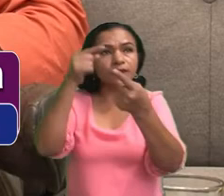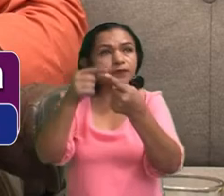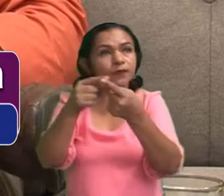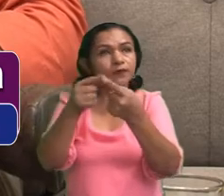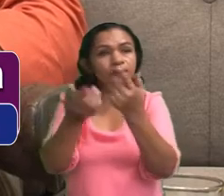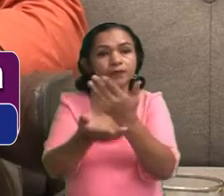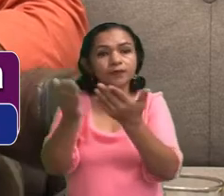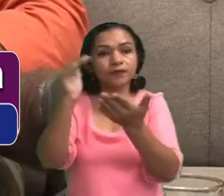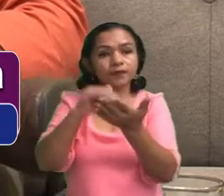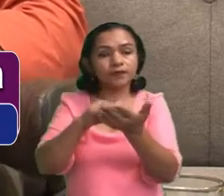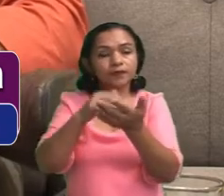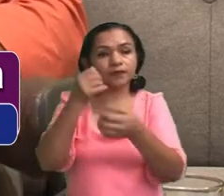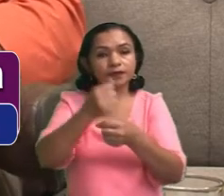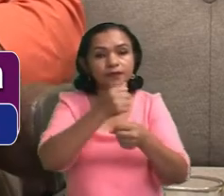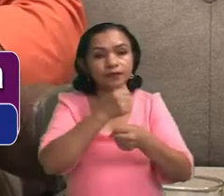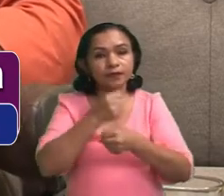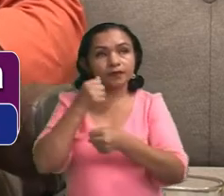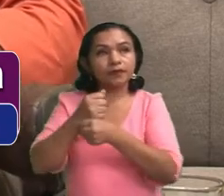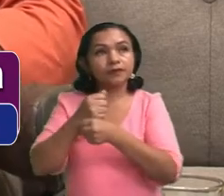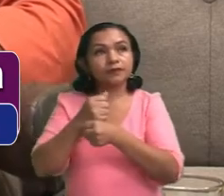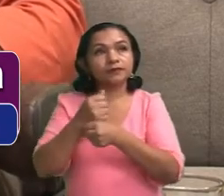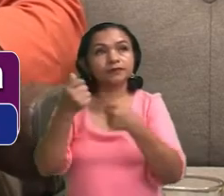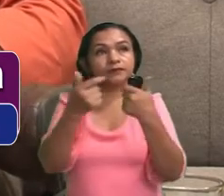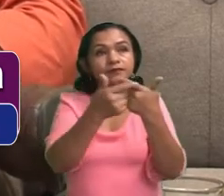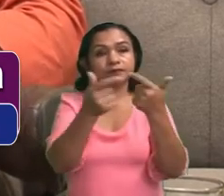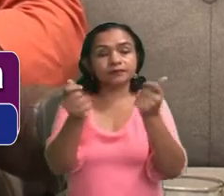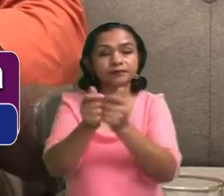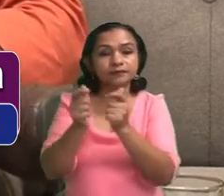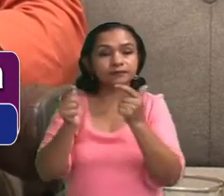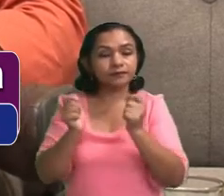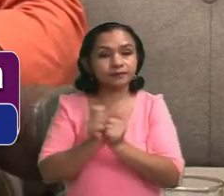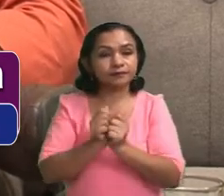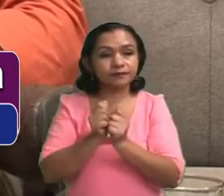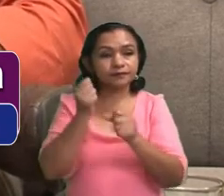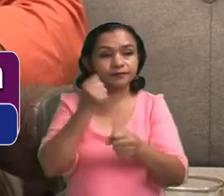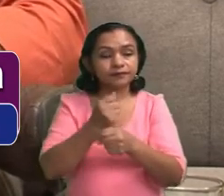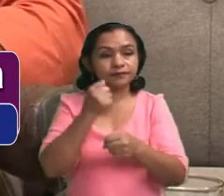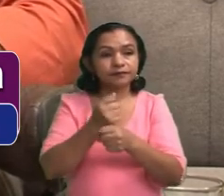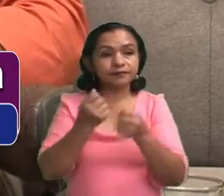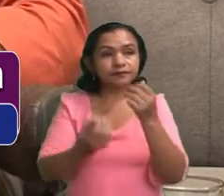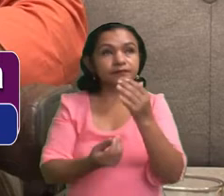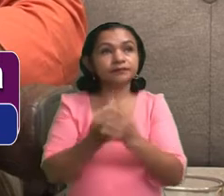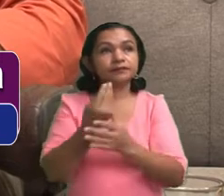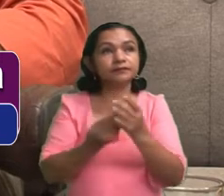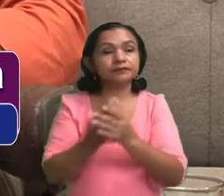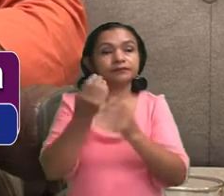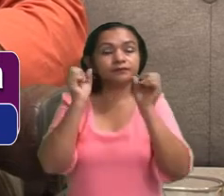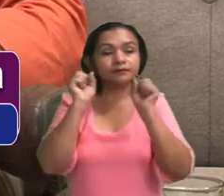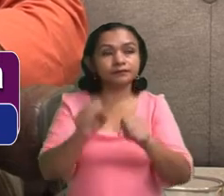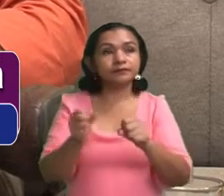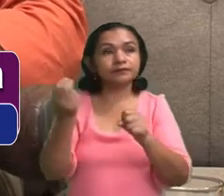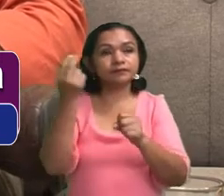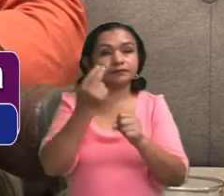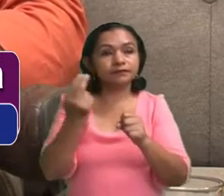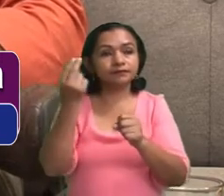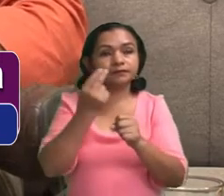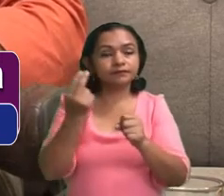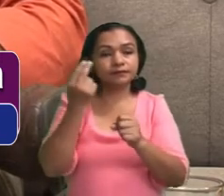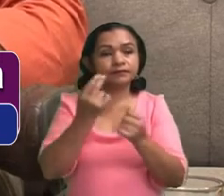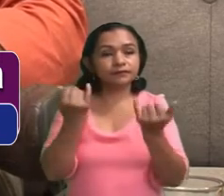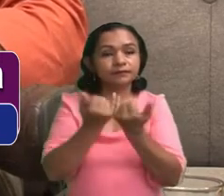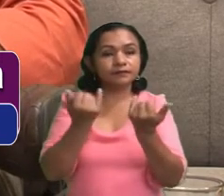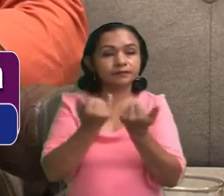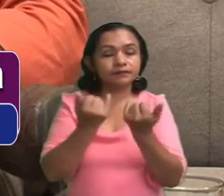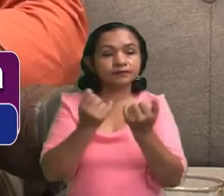retornar este producto? Que estos gremios, ¿verdad?, de productores, puedan hacer uso de este instrumento